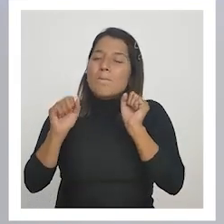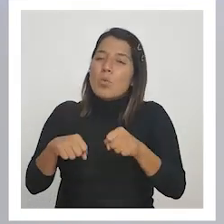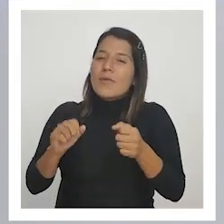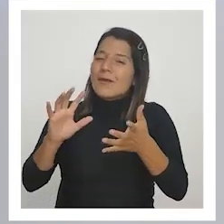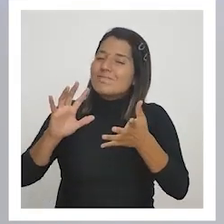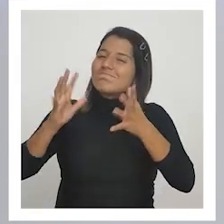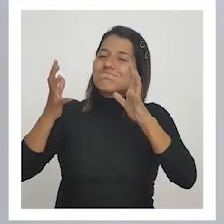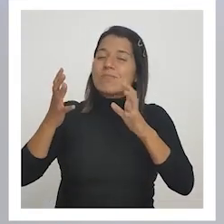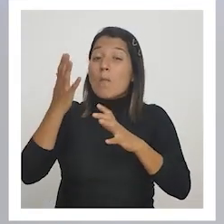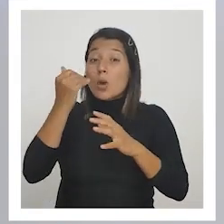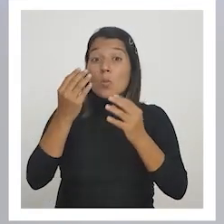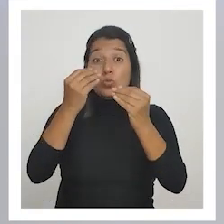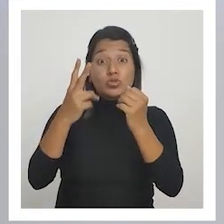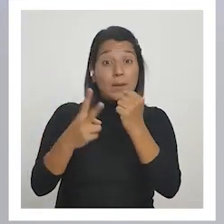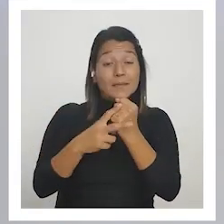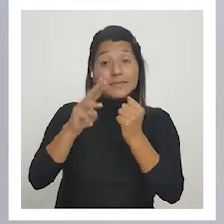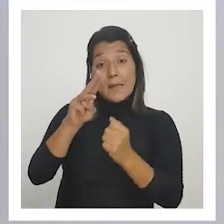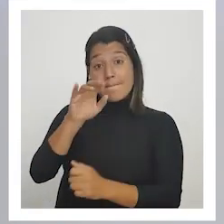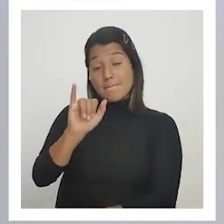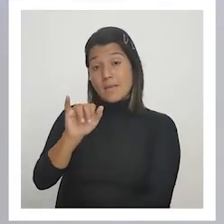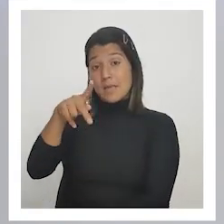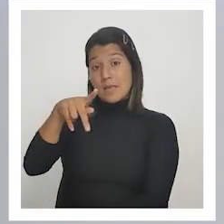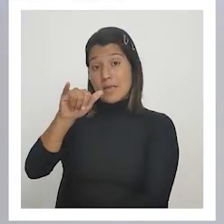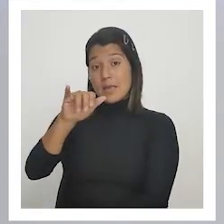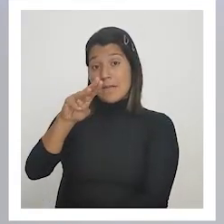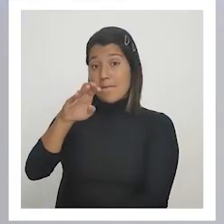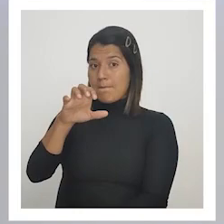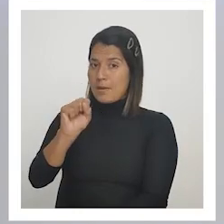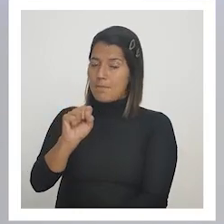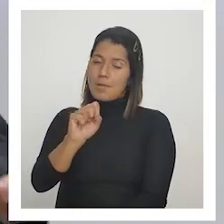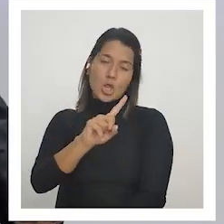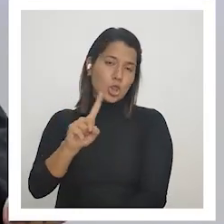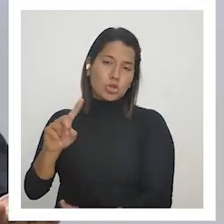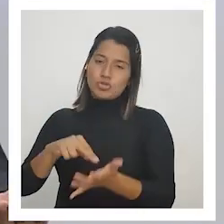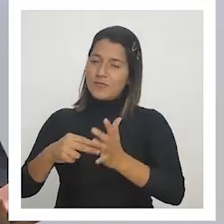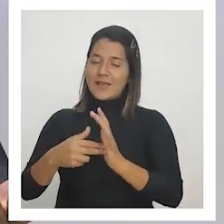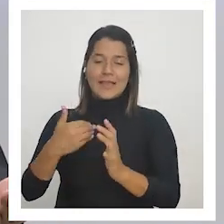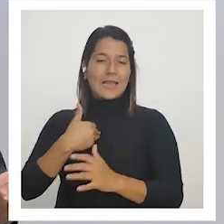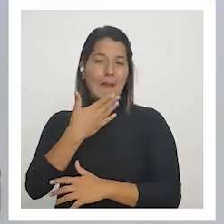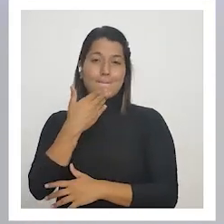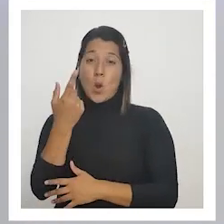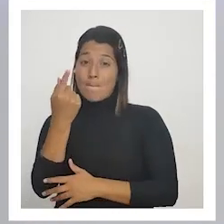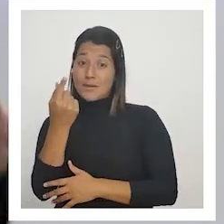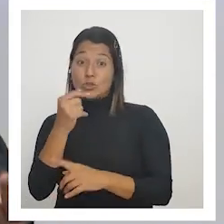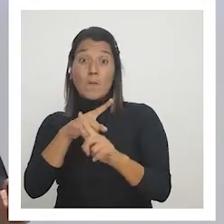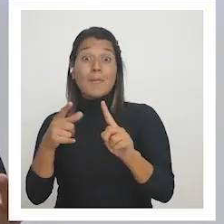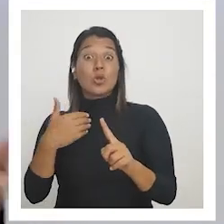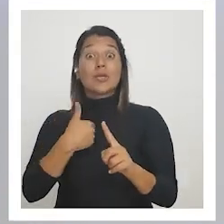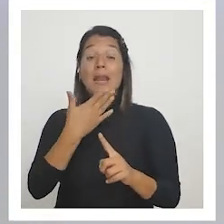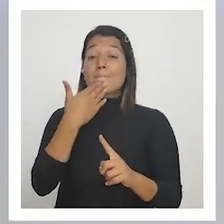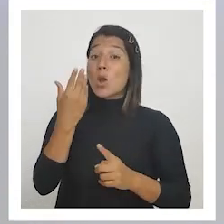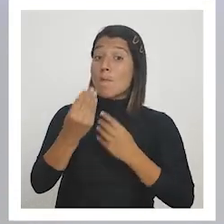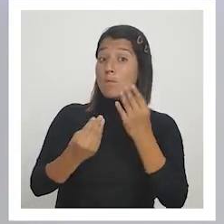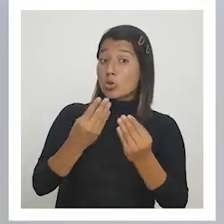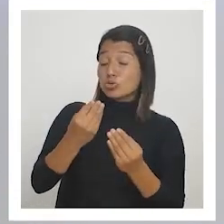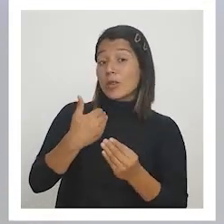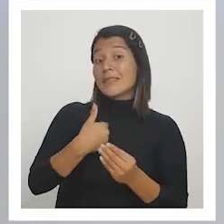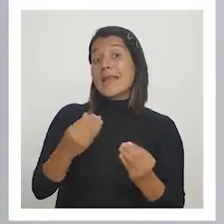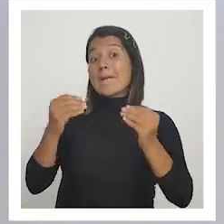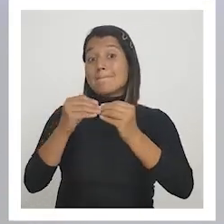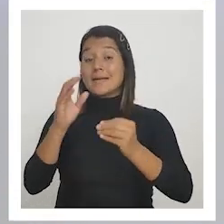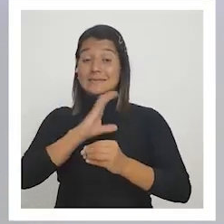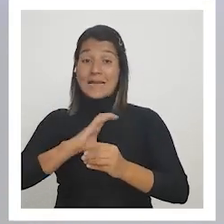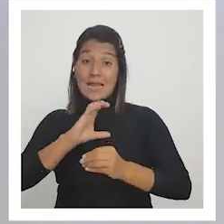la MIPYME no necesariamente tiene un mejor precio para ofertar, pero tiene un mejor producto, tiene una mayor calidad del producto, sí, ¿verdad?